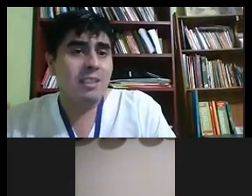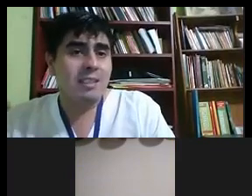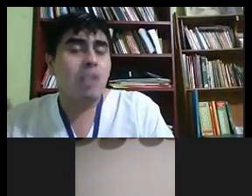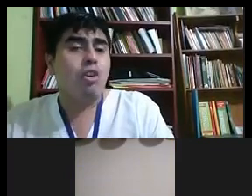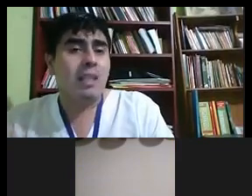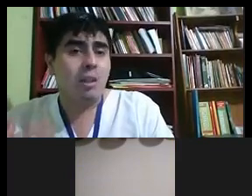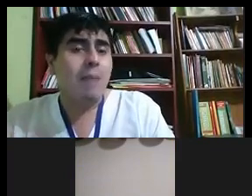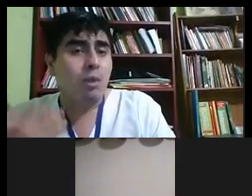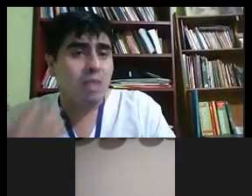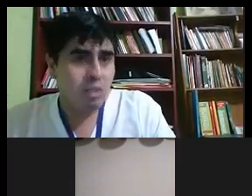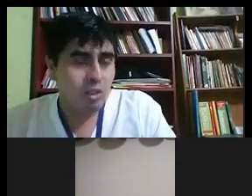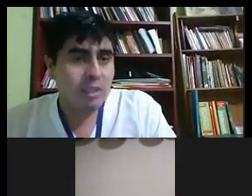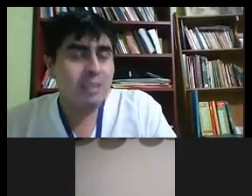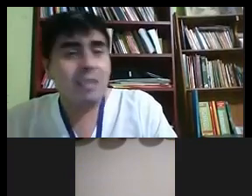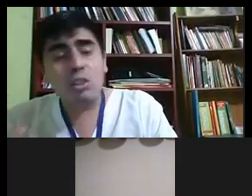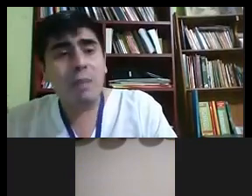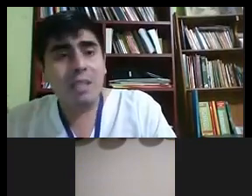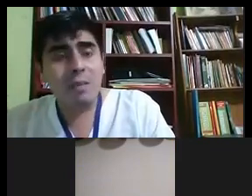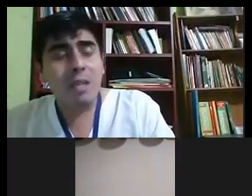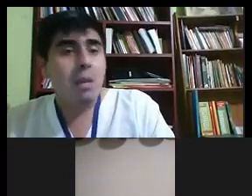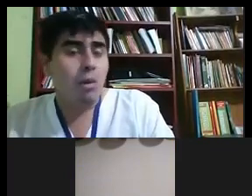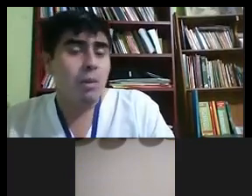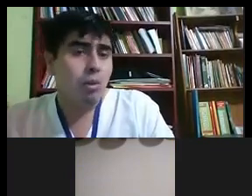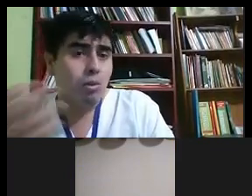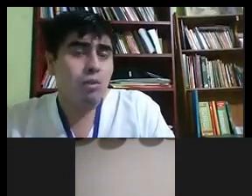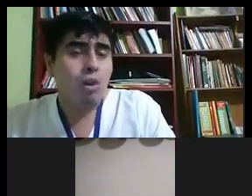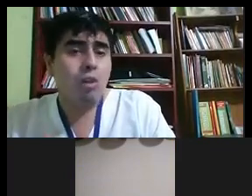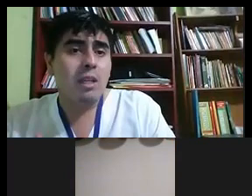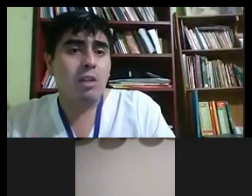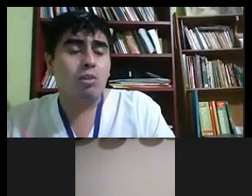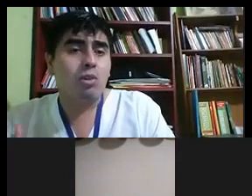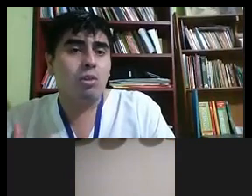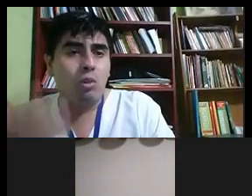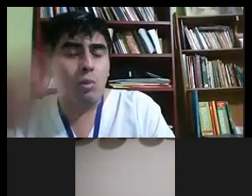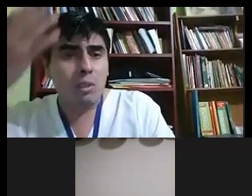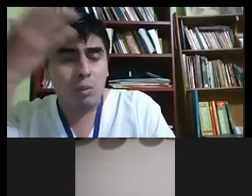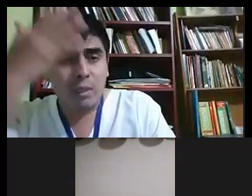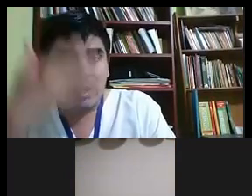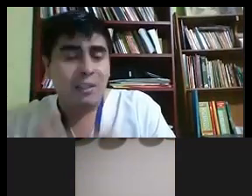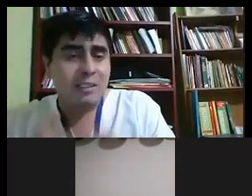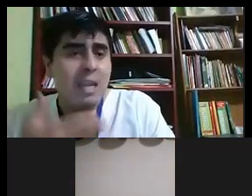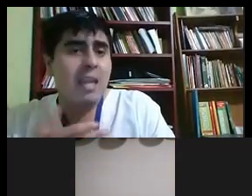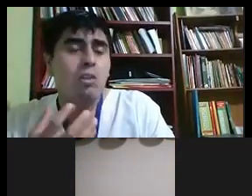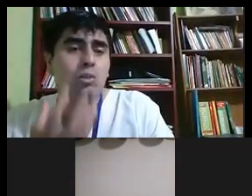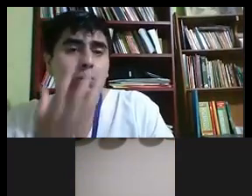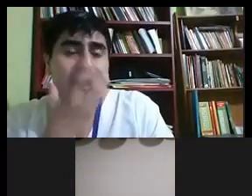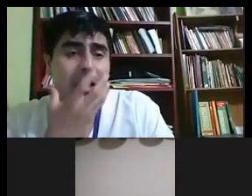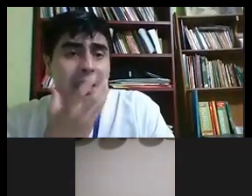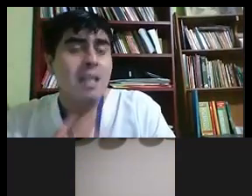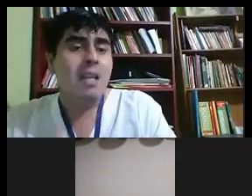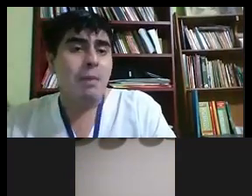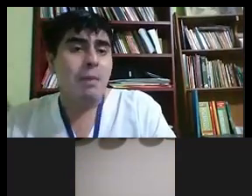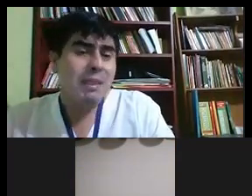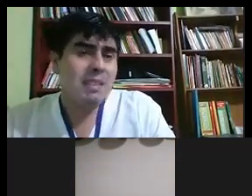tiene que estar con la adecuada protección. En esta situación de pandemia, por lo menos con su uniforme, con su cubre facial, con su